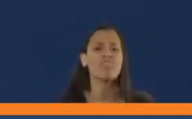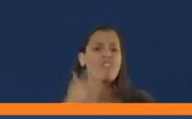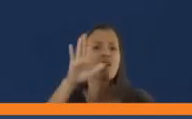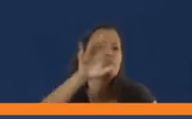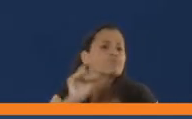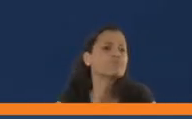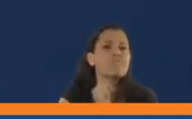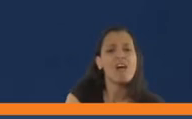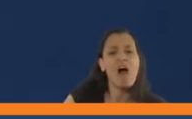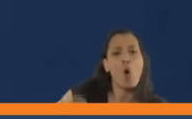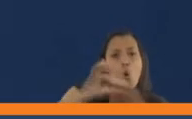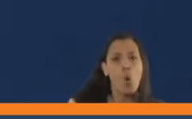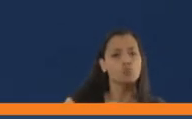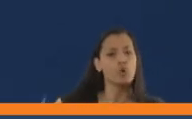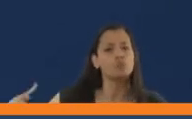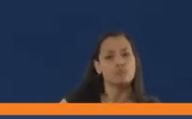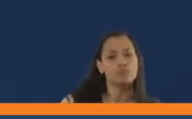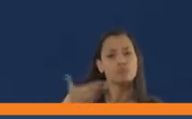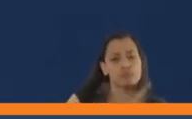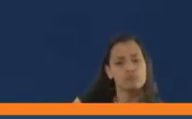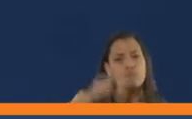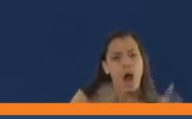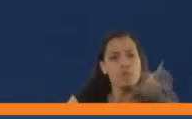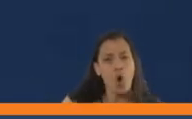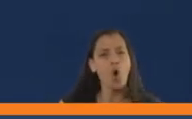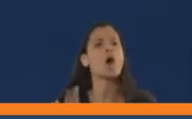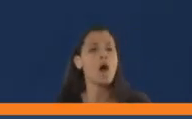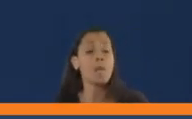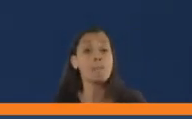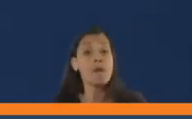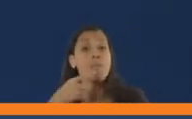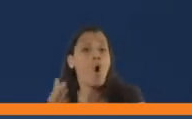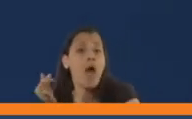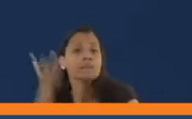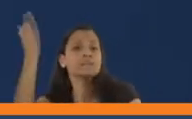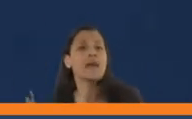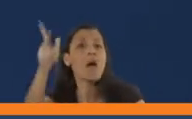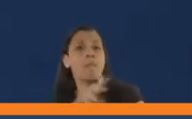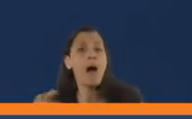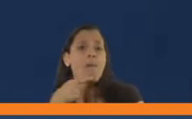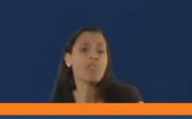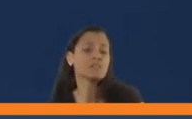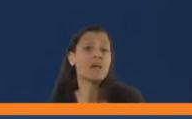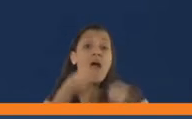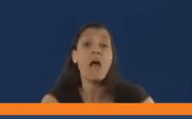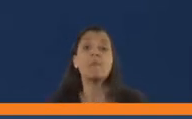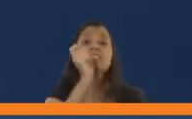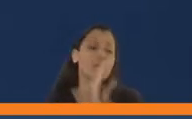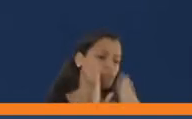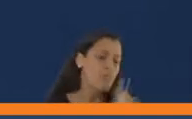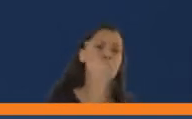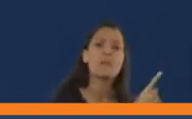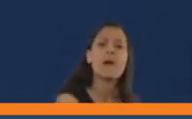un renovado humanismo que como enseña el papá francisco comience por los últimos